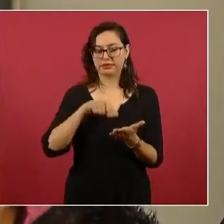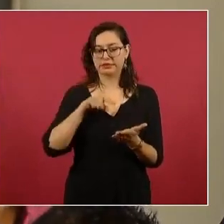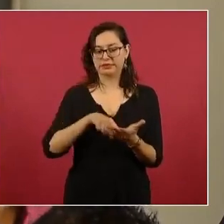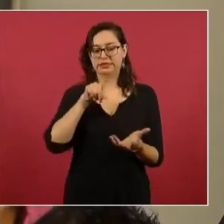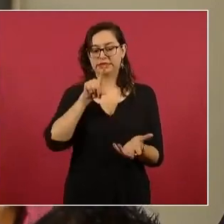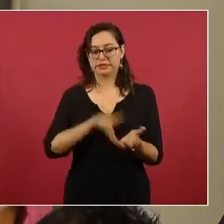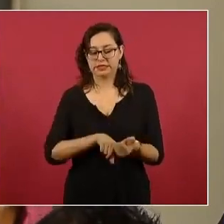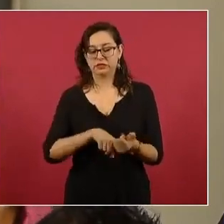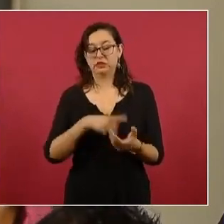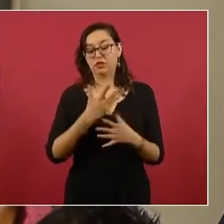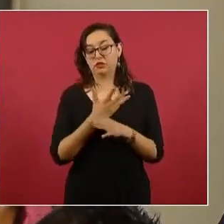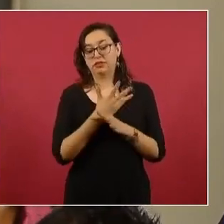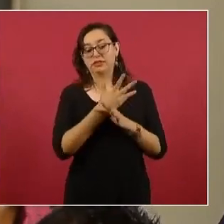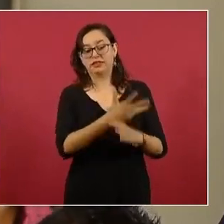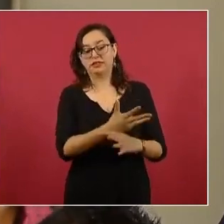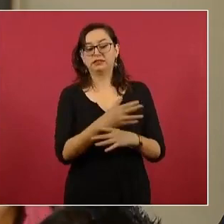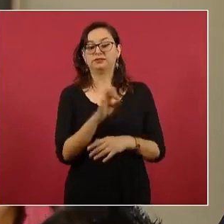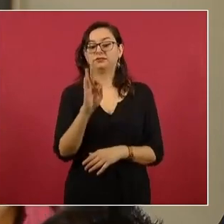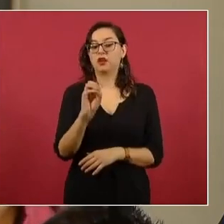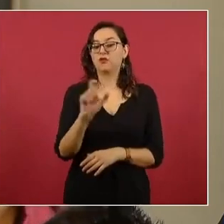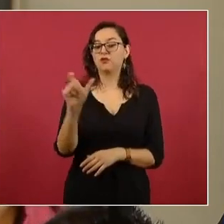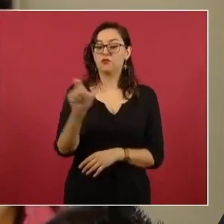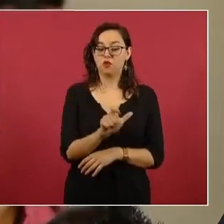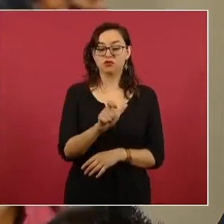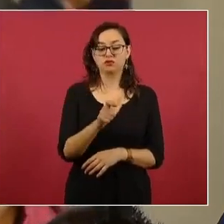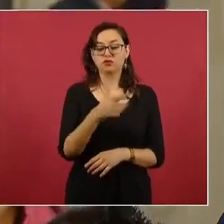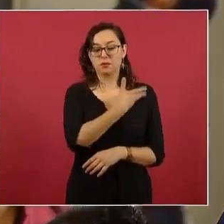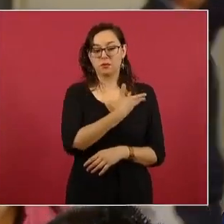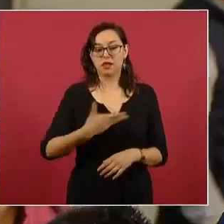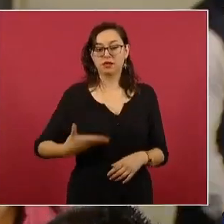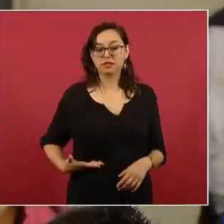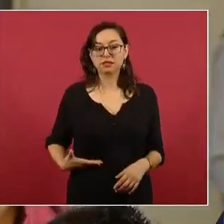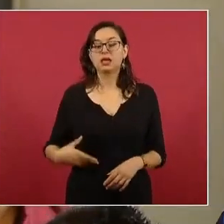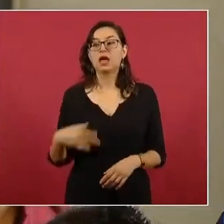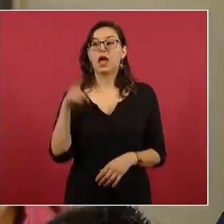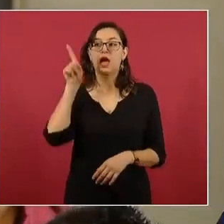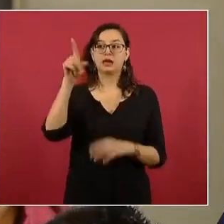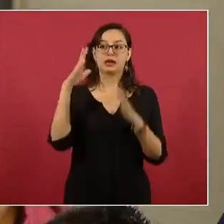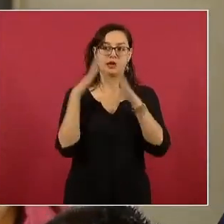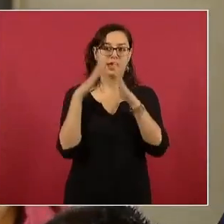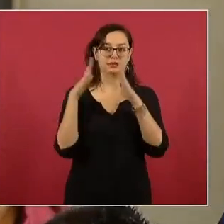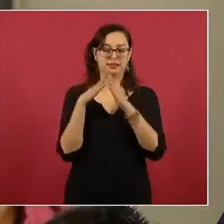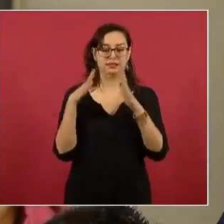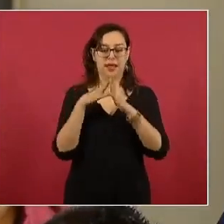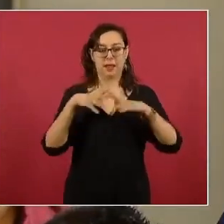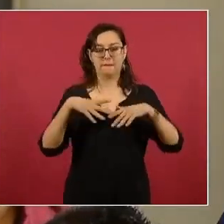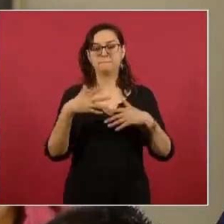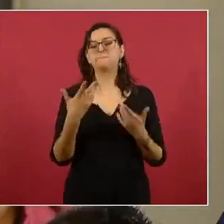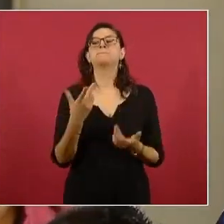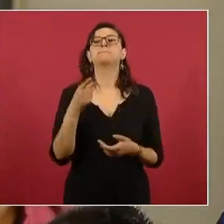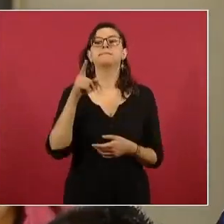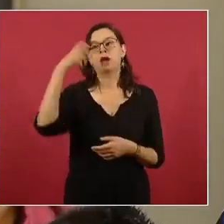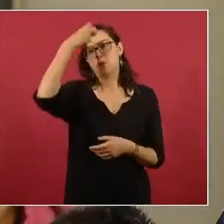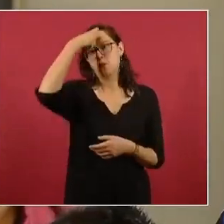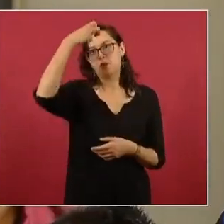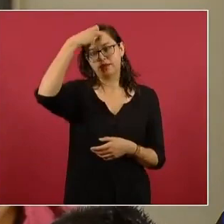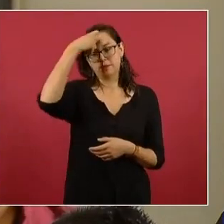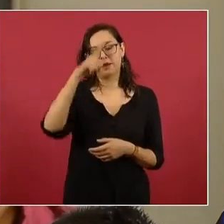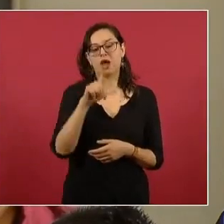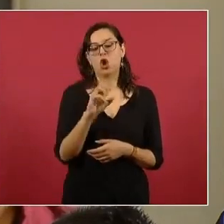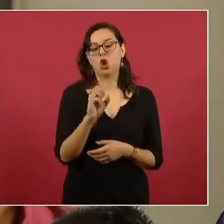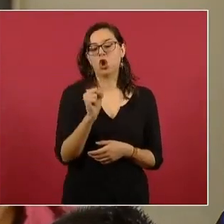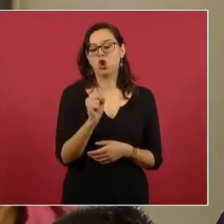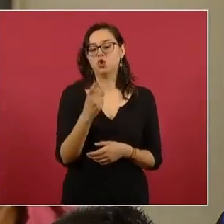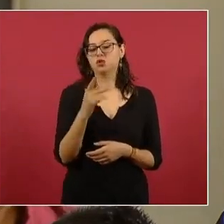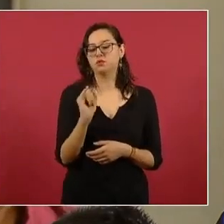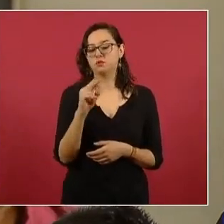practicaba la brujería en la residencia oficial de Los Pinos por parte de la familia presidencial y sus amigos. La santería y la